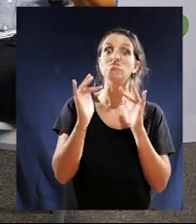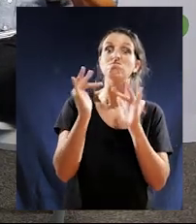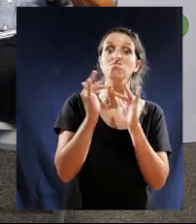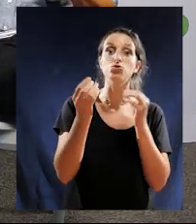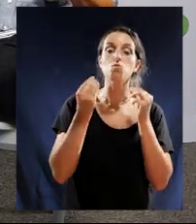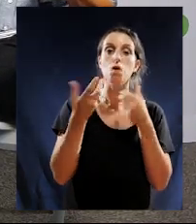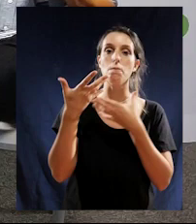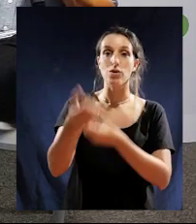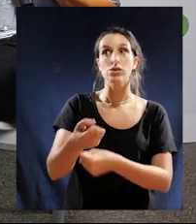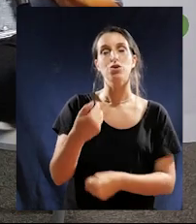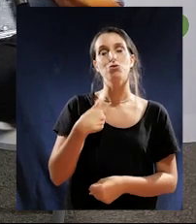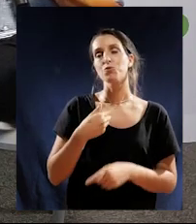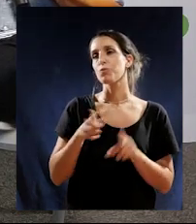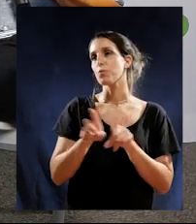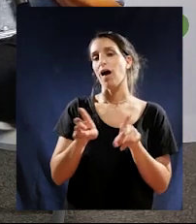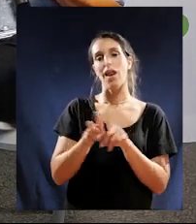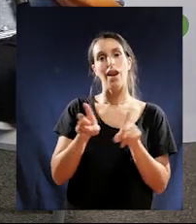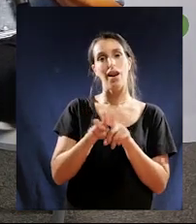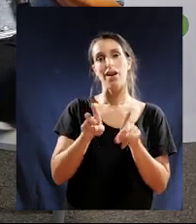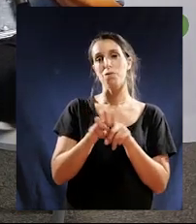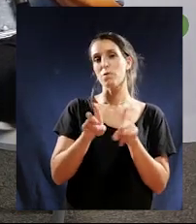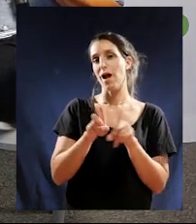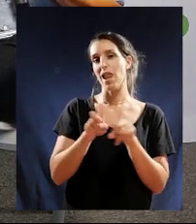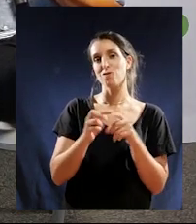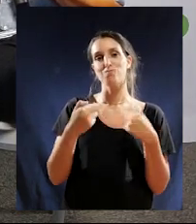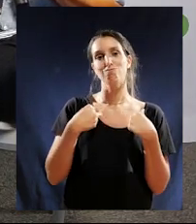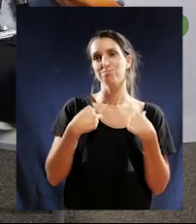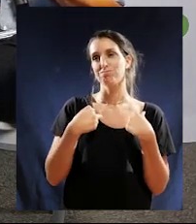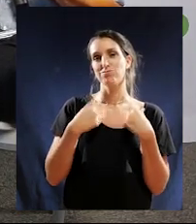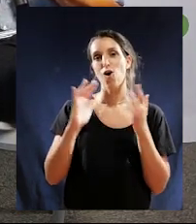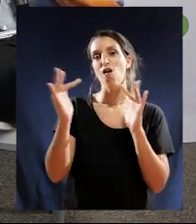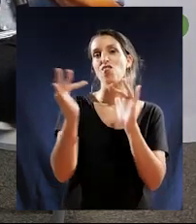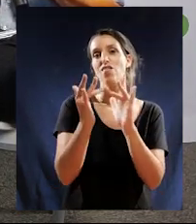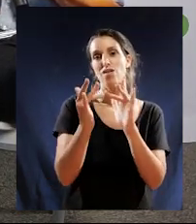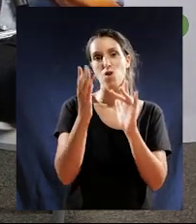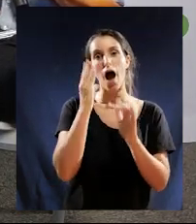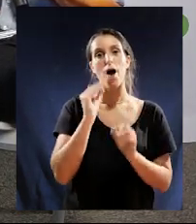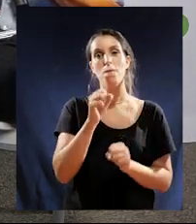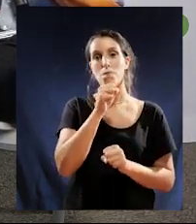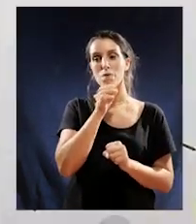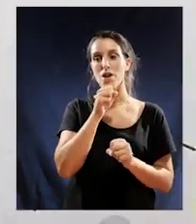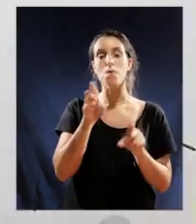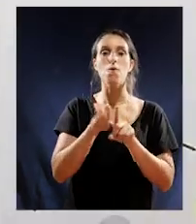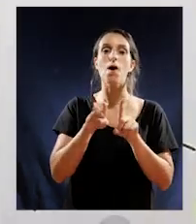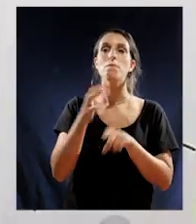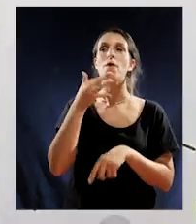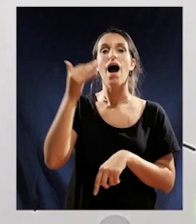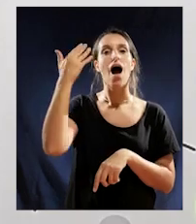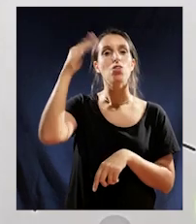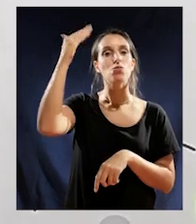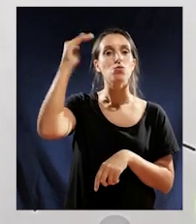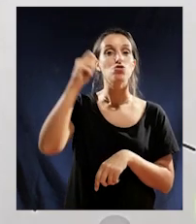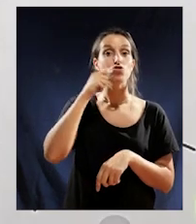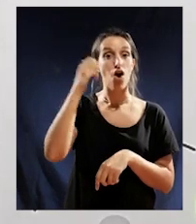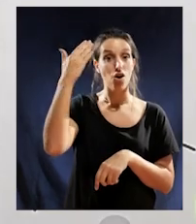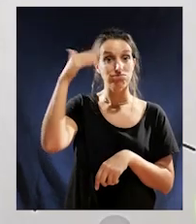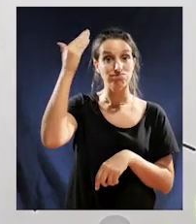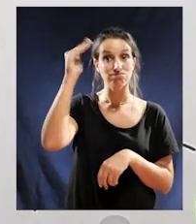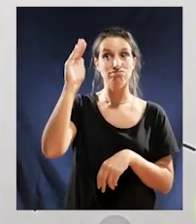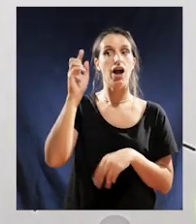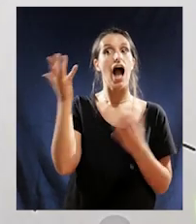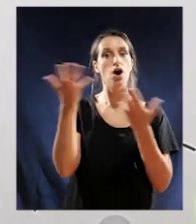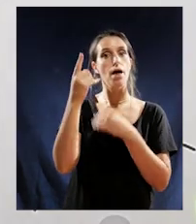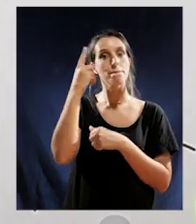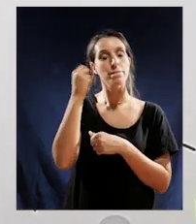Qué impresionante, lo vivo en carne propia como muchos. Realmente los más grandes de la